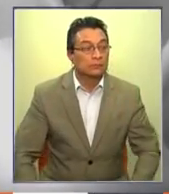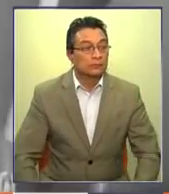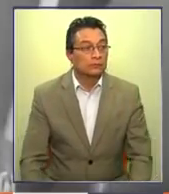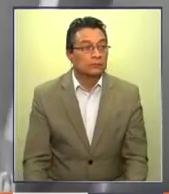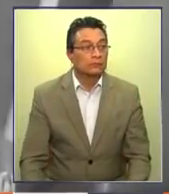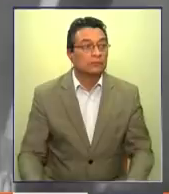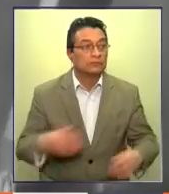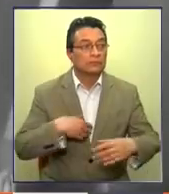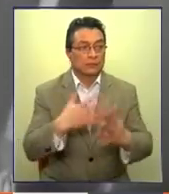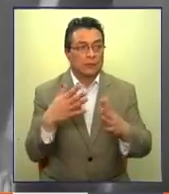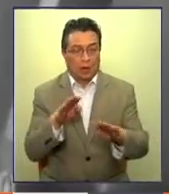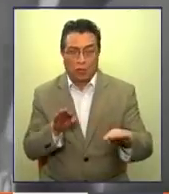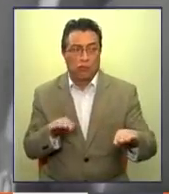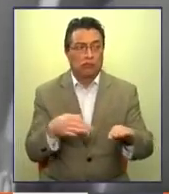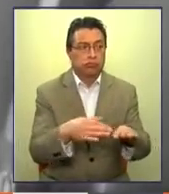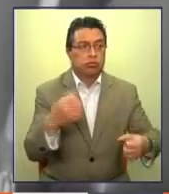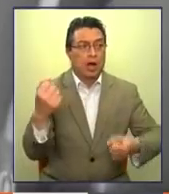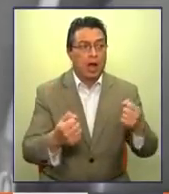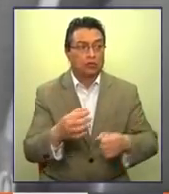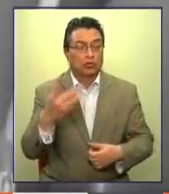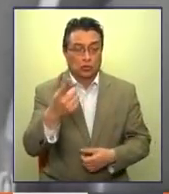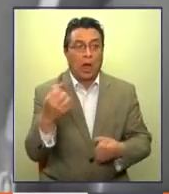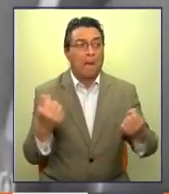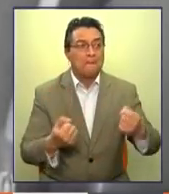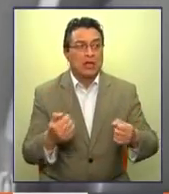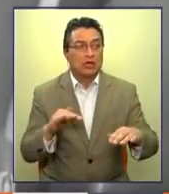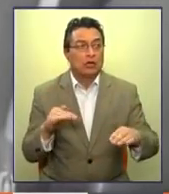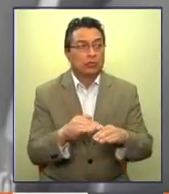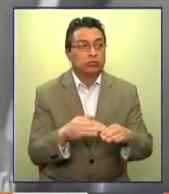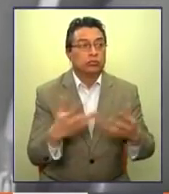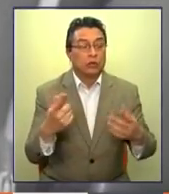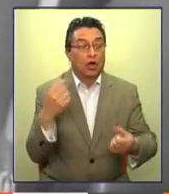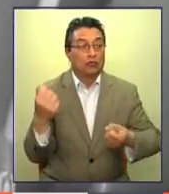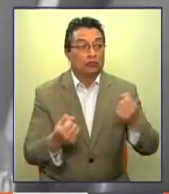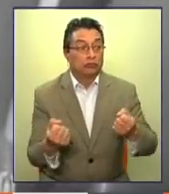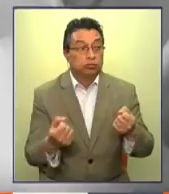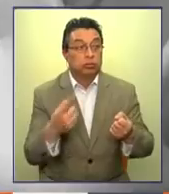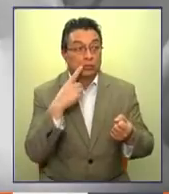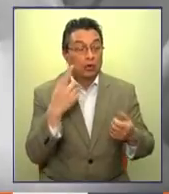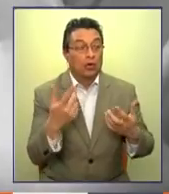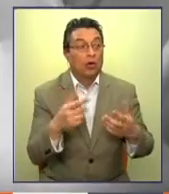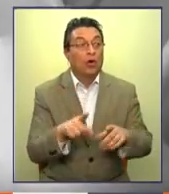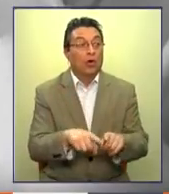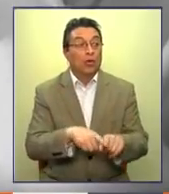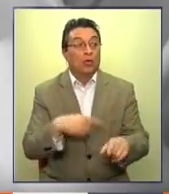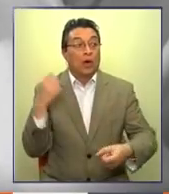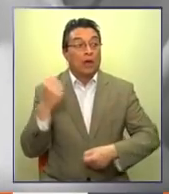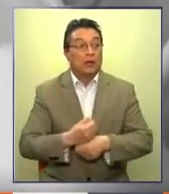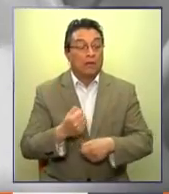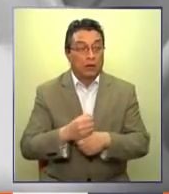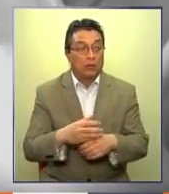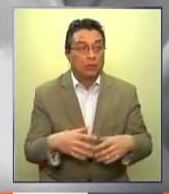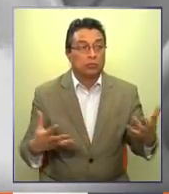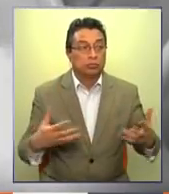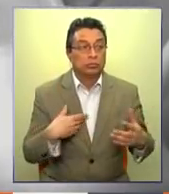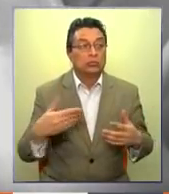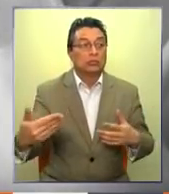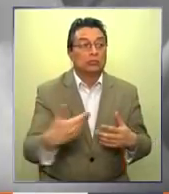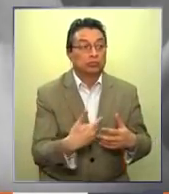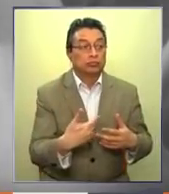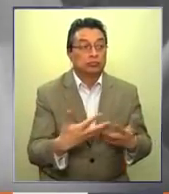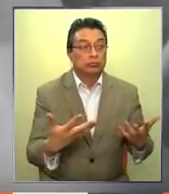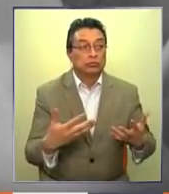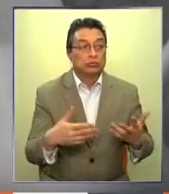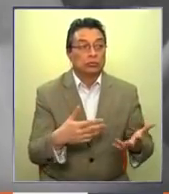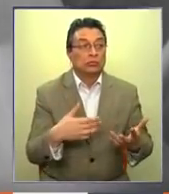extraña encerrona le cruzaron un auto a una micro justo antes de que su conductor terminara una larga jornada de trabajo y llegara hasta el depósito. ¡Trae